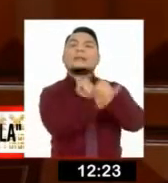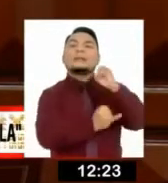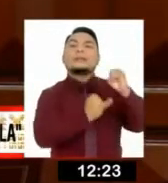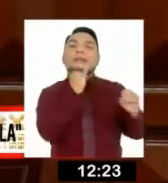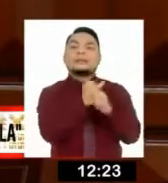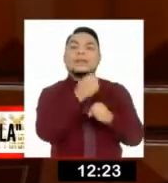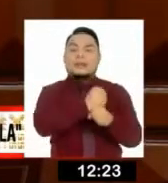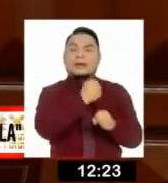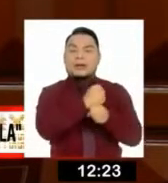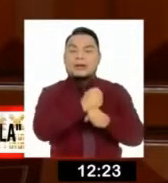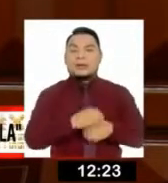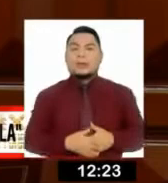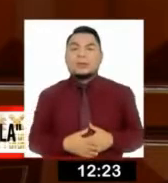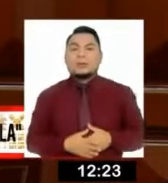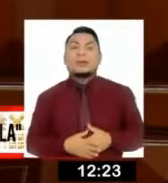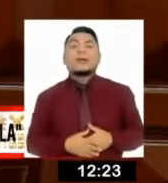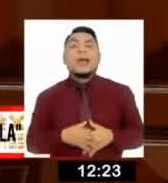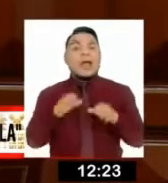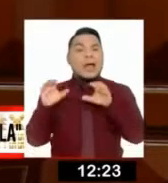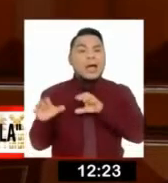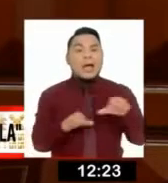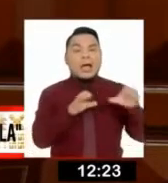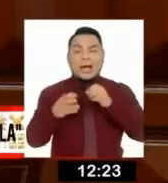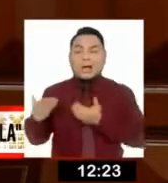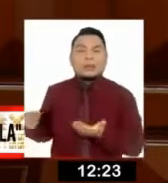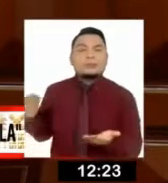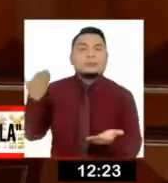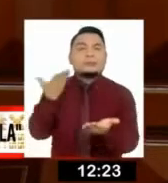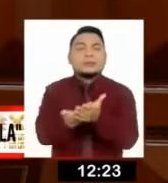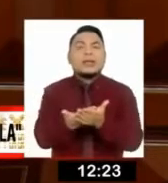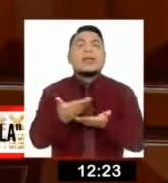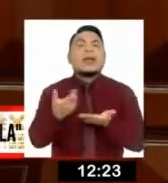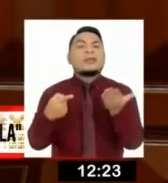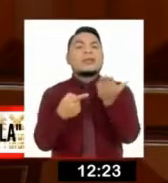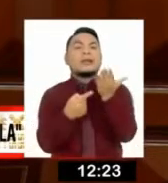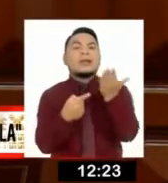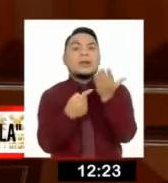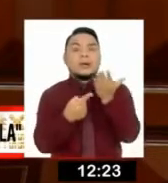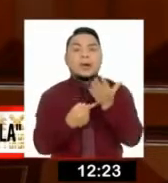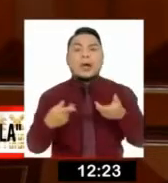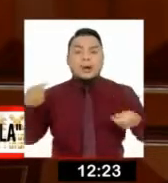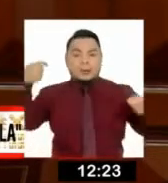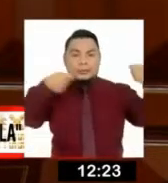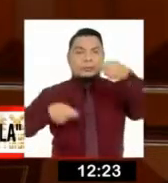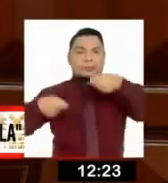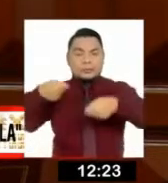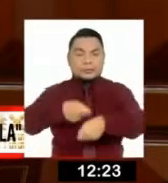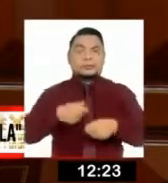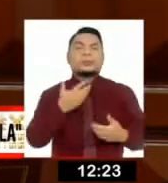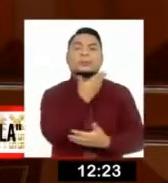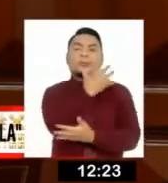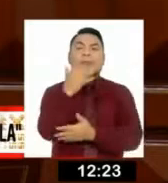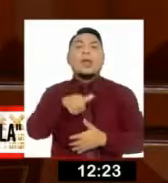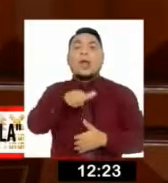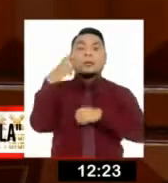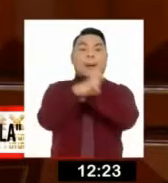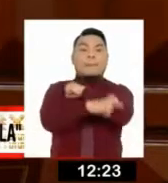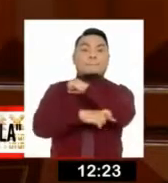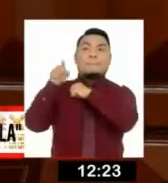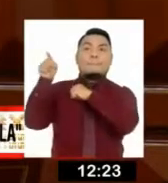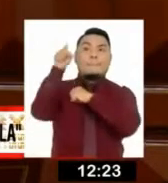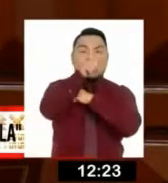Internacional del Trabajo. Realizar transferencias tecnológicas. La inversión foránea, extranjera